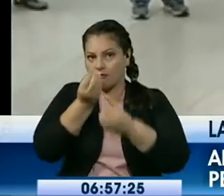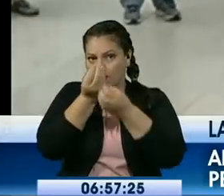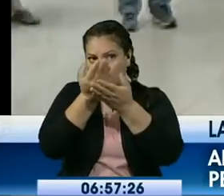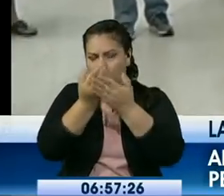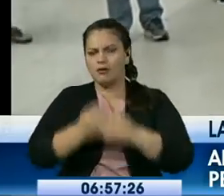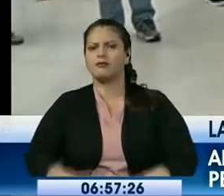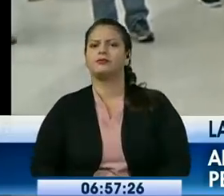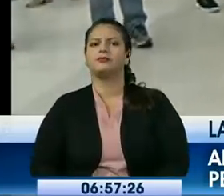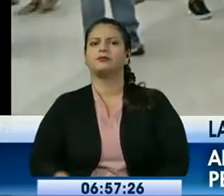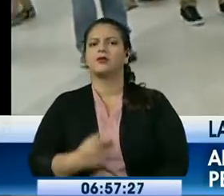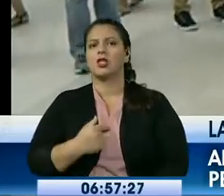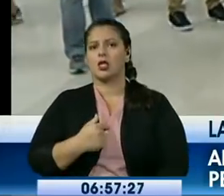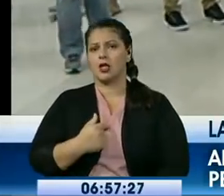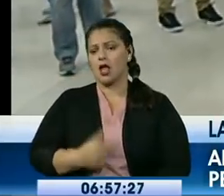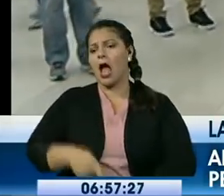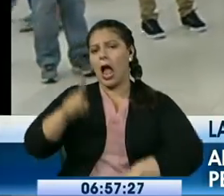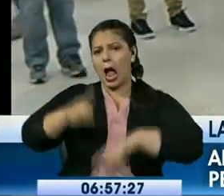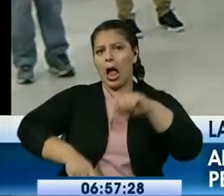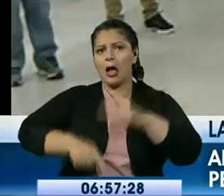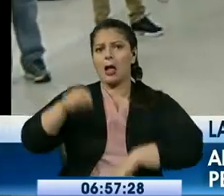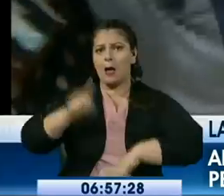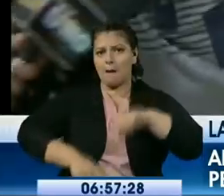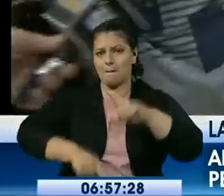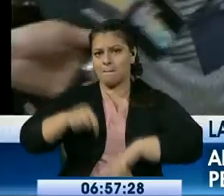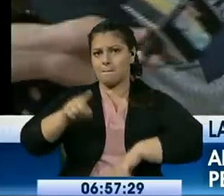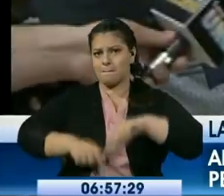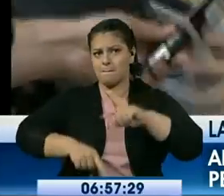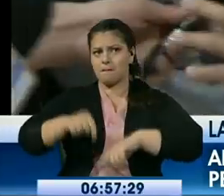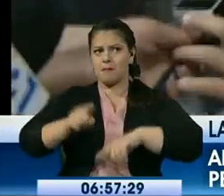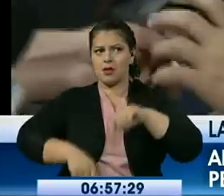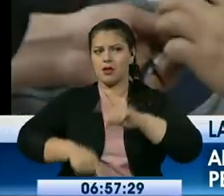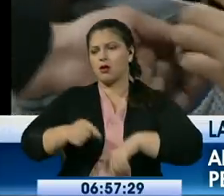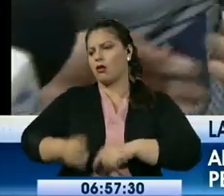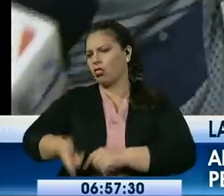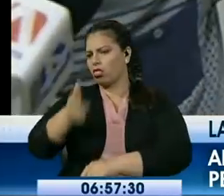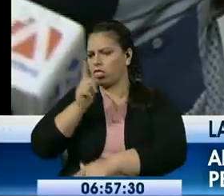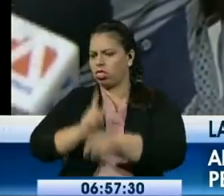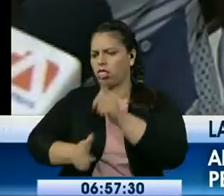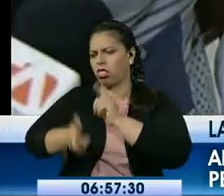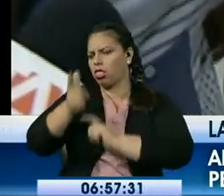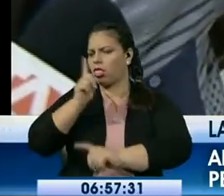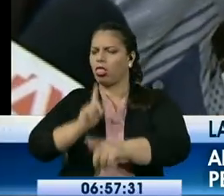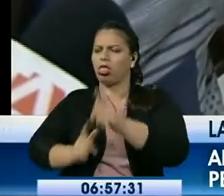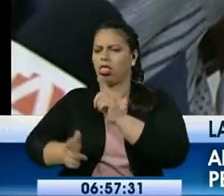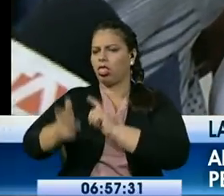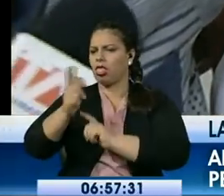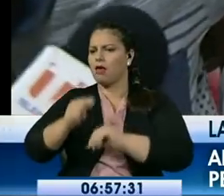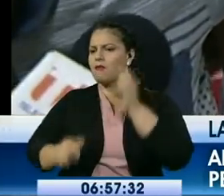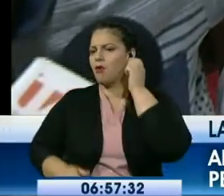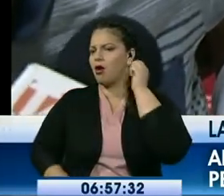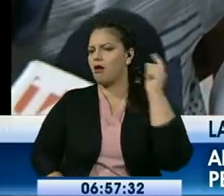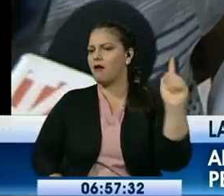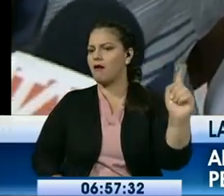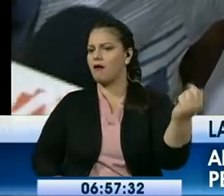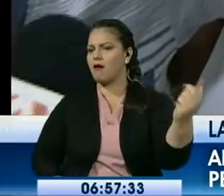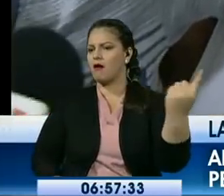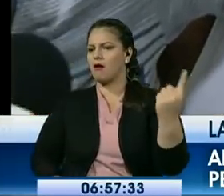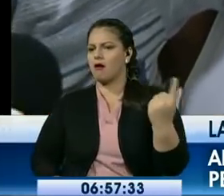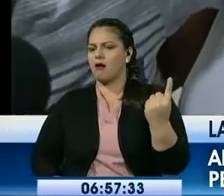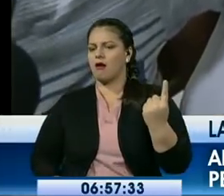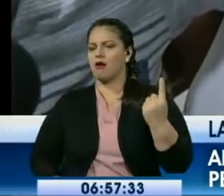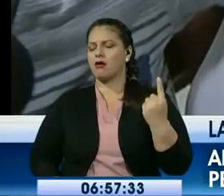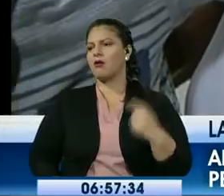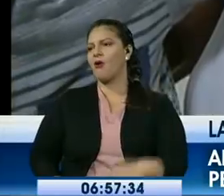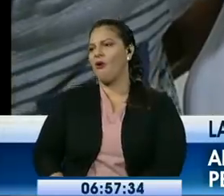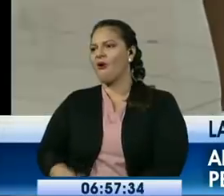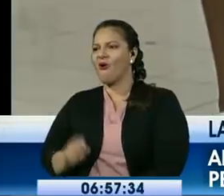mientras libaba con varios amigos. El señor fue asaltado por el sector de la entrada de